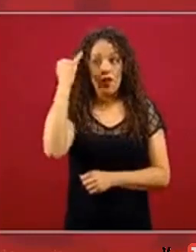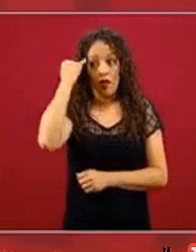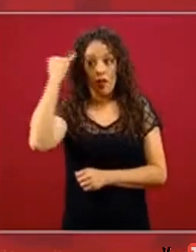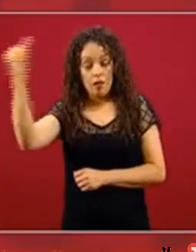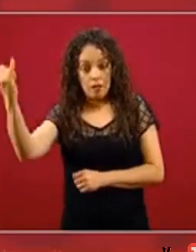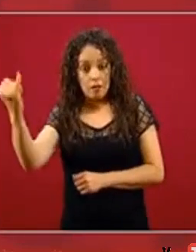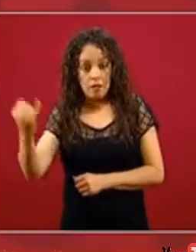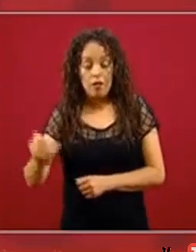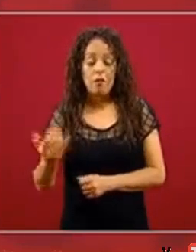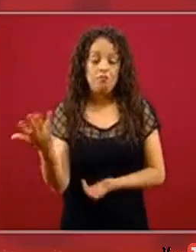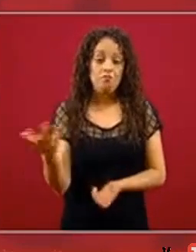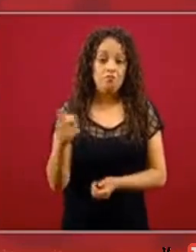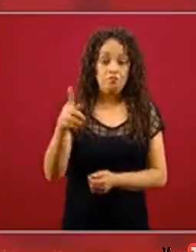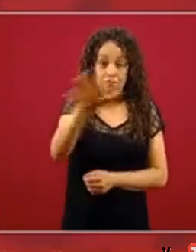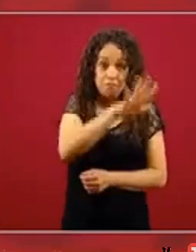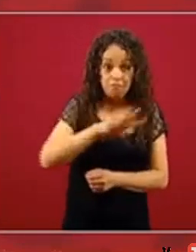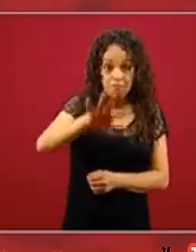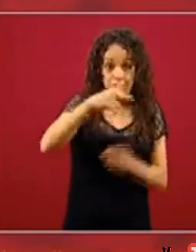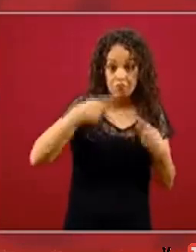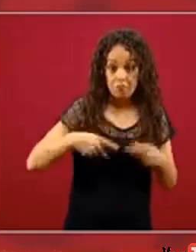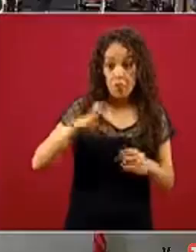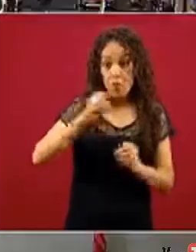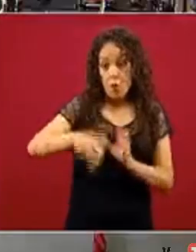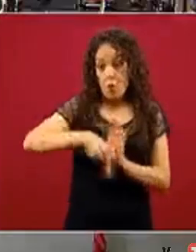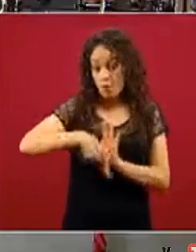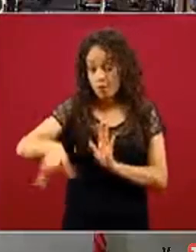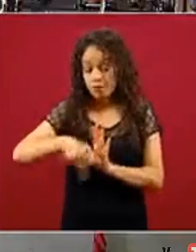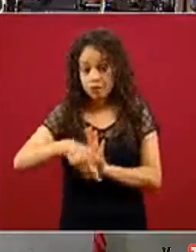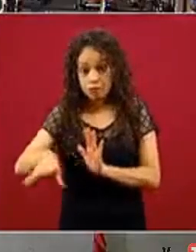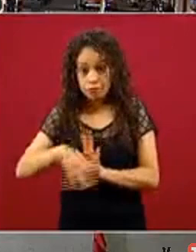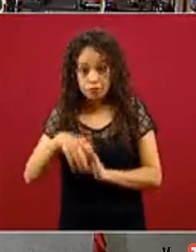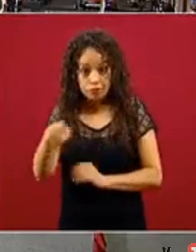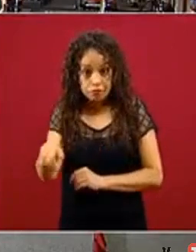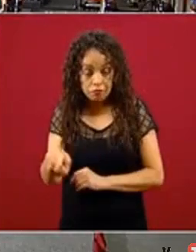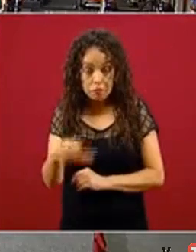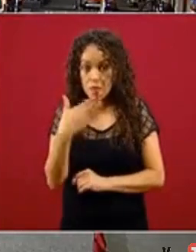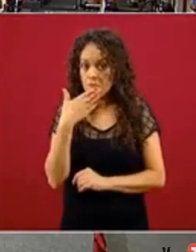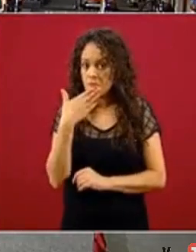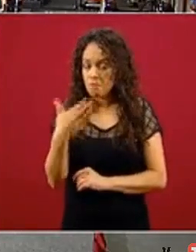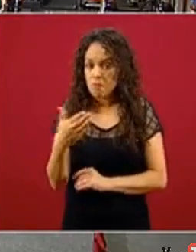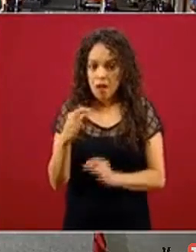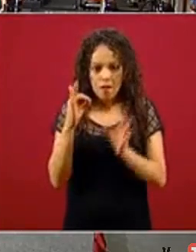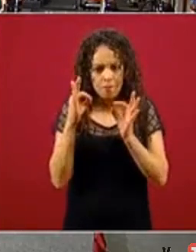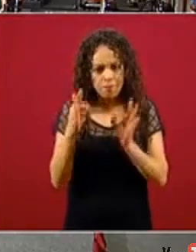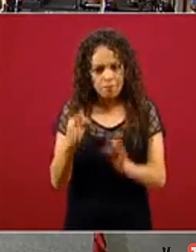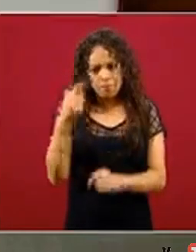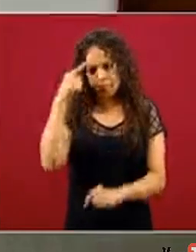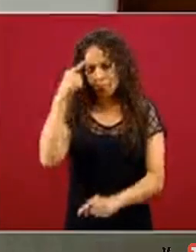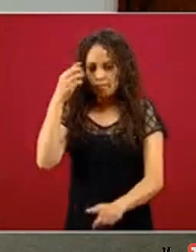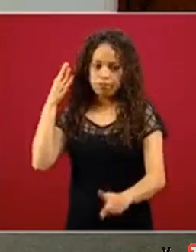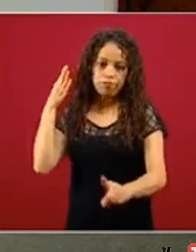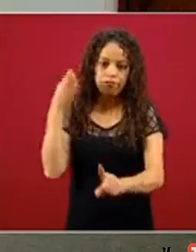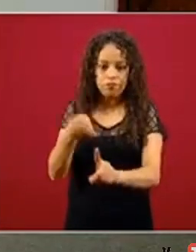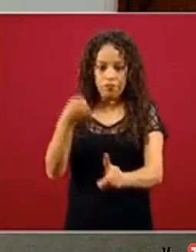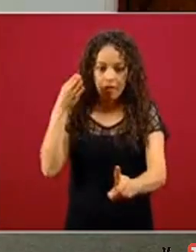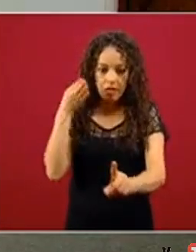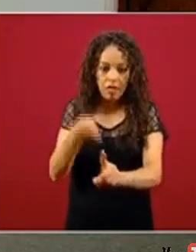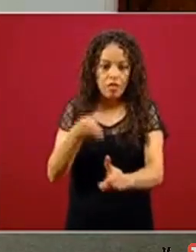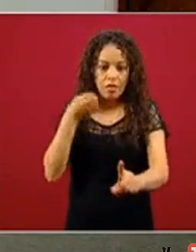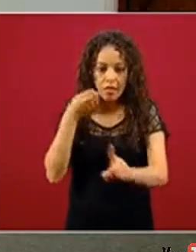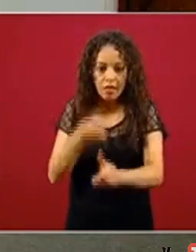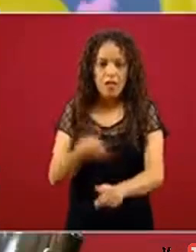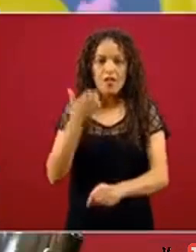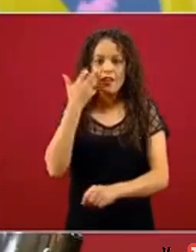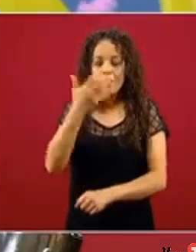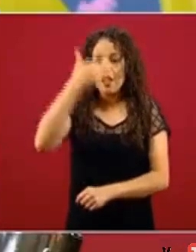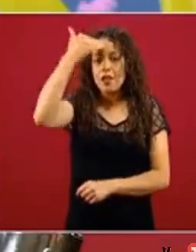comunicación, también veo que hay un par de periódicos muy, muy fijos con esta idea del pico epidémico, pues